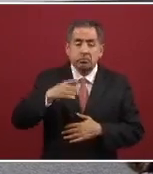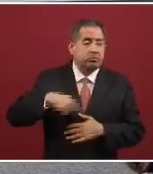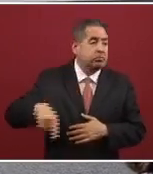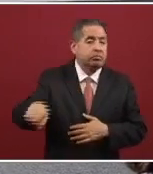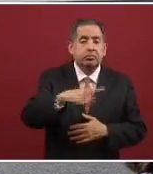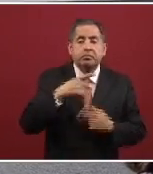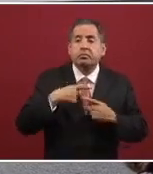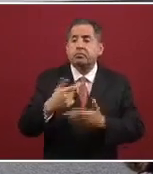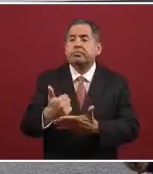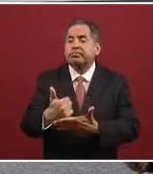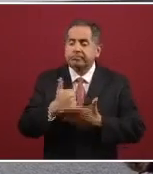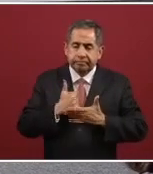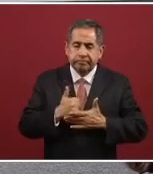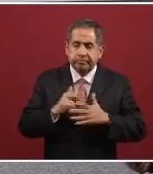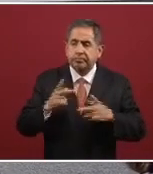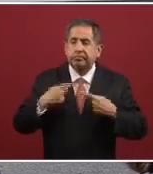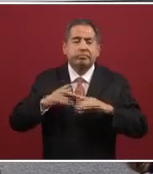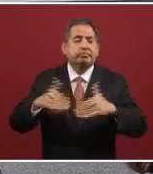la gente,